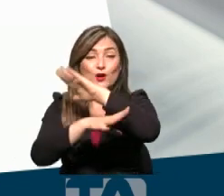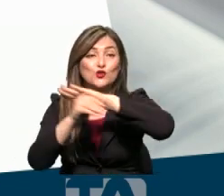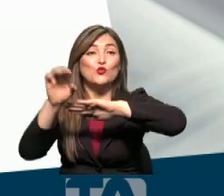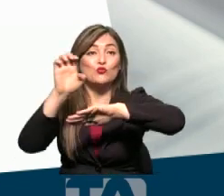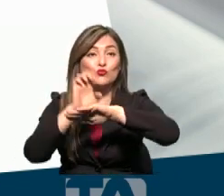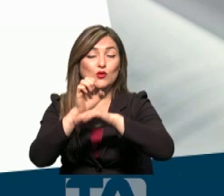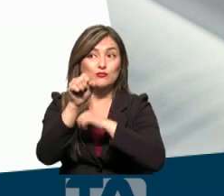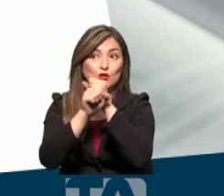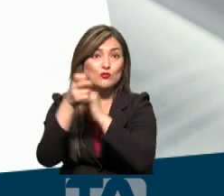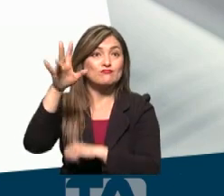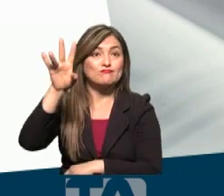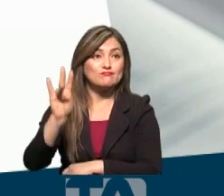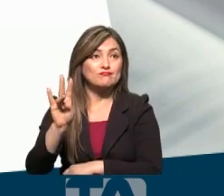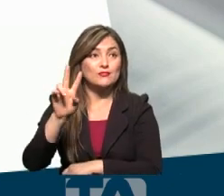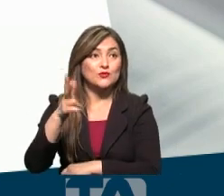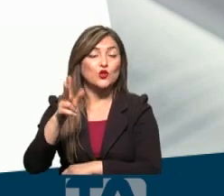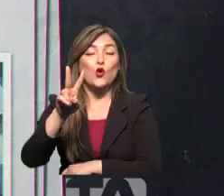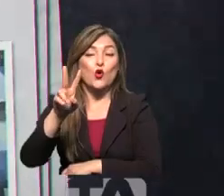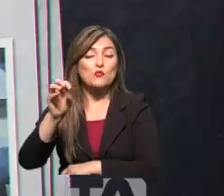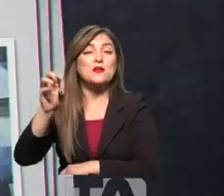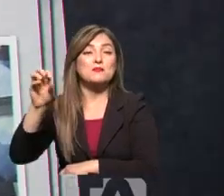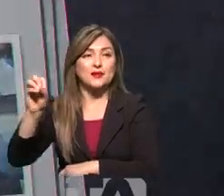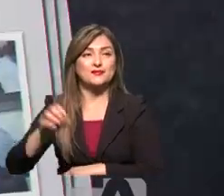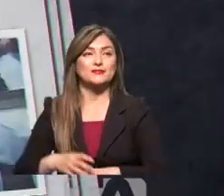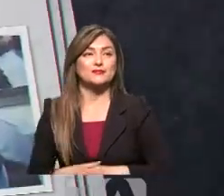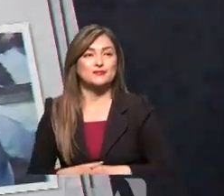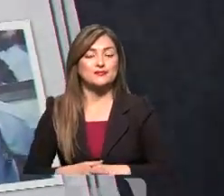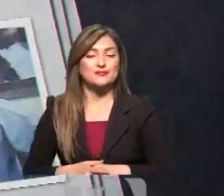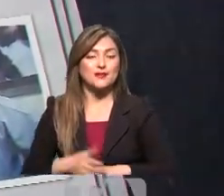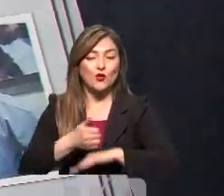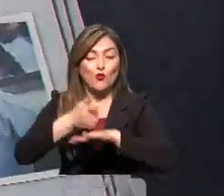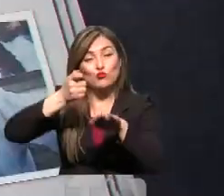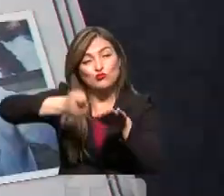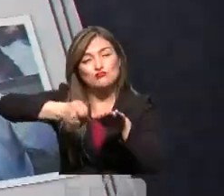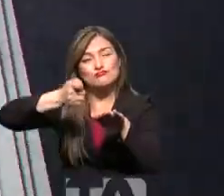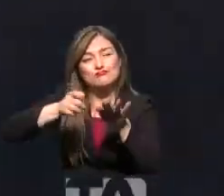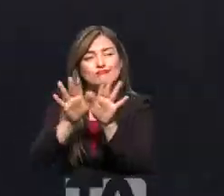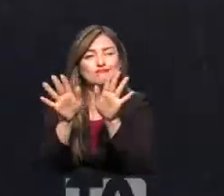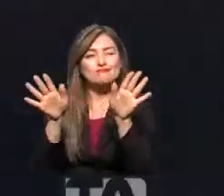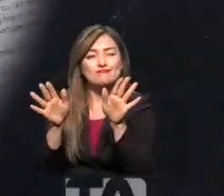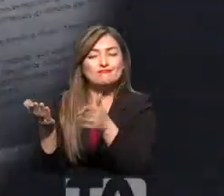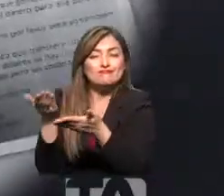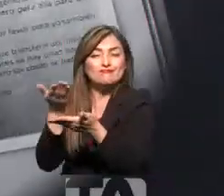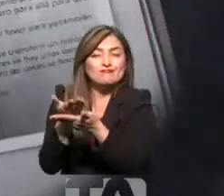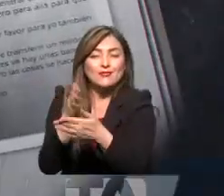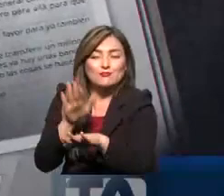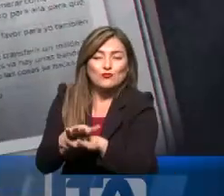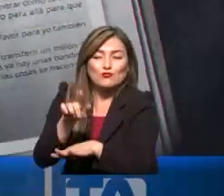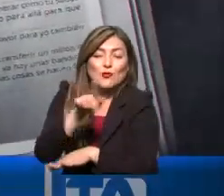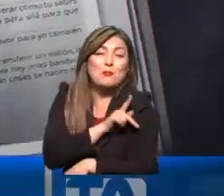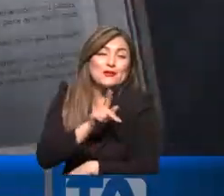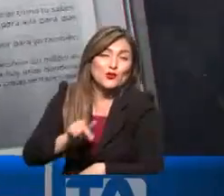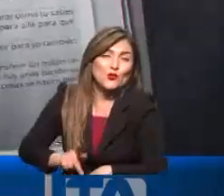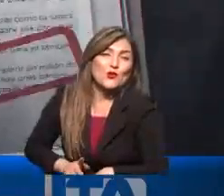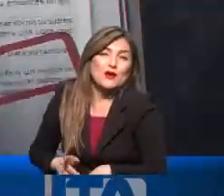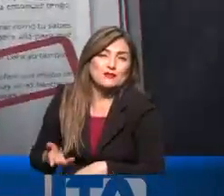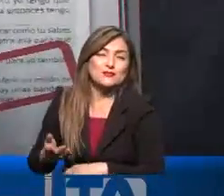entre 2017 y 2020. La Procuraduría General del Estado presentó acusación particular